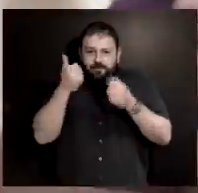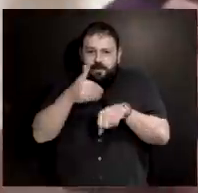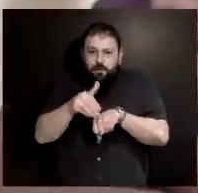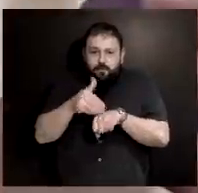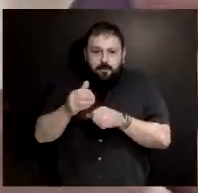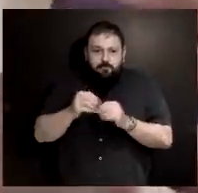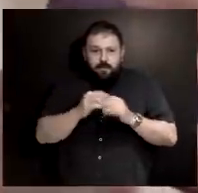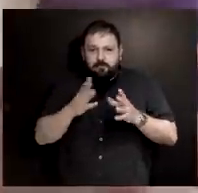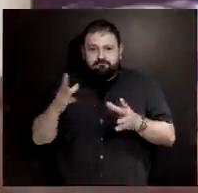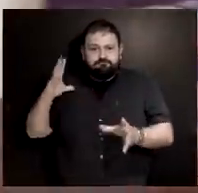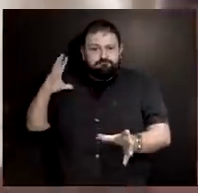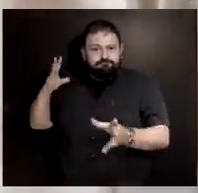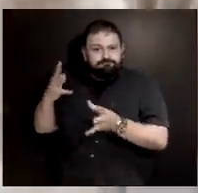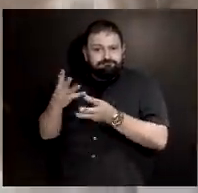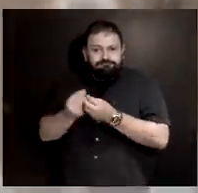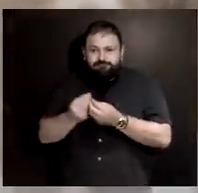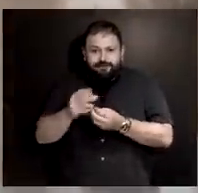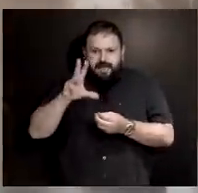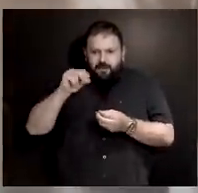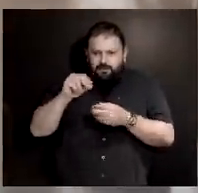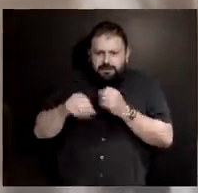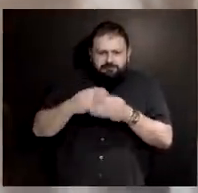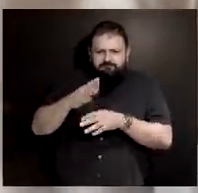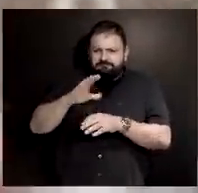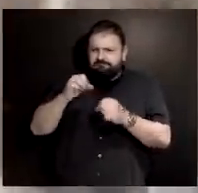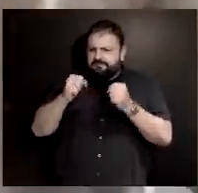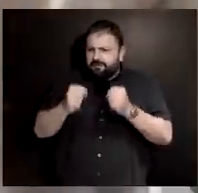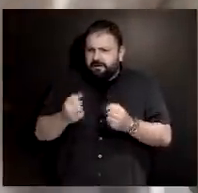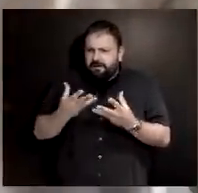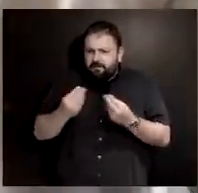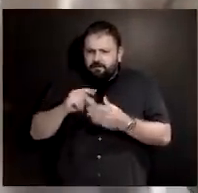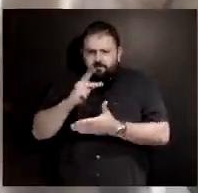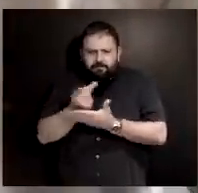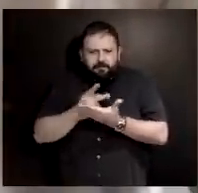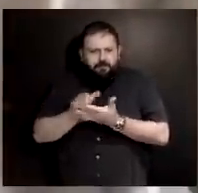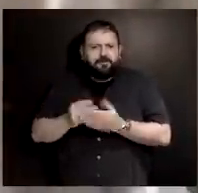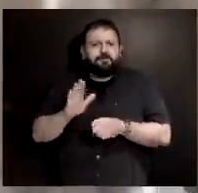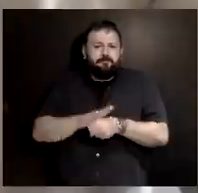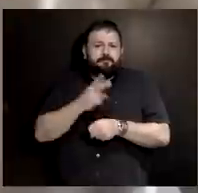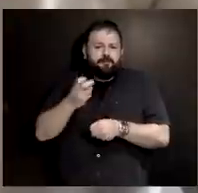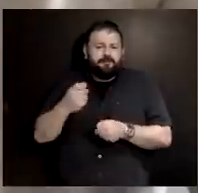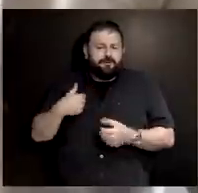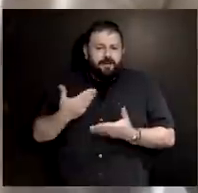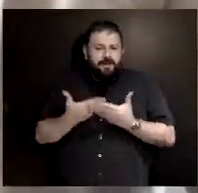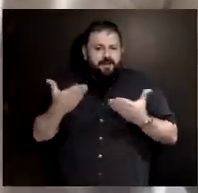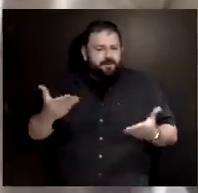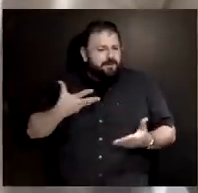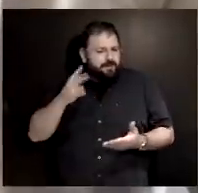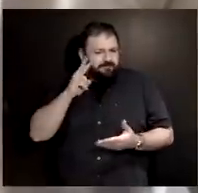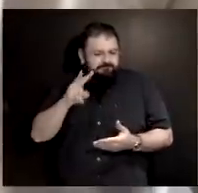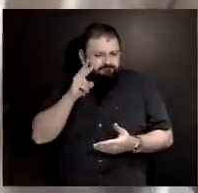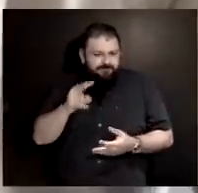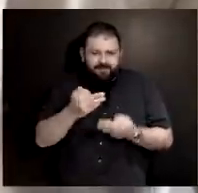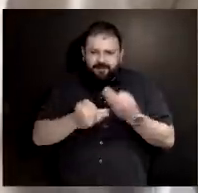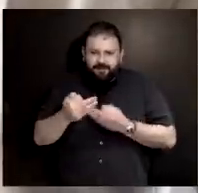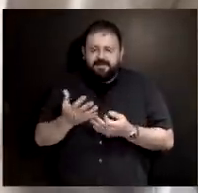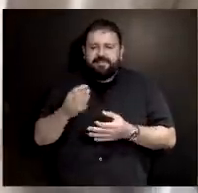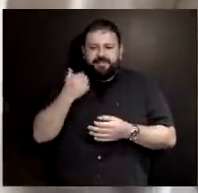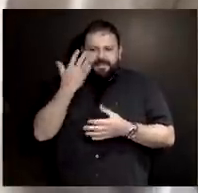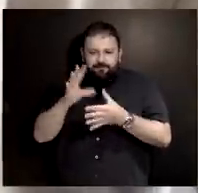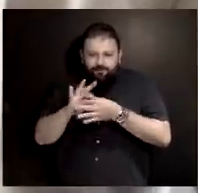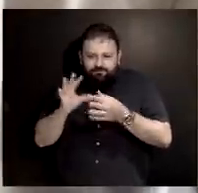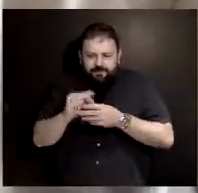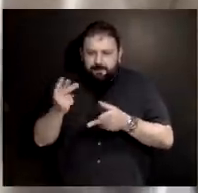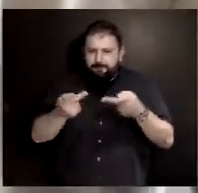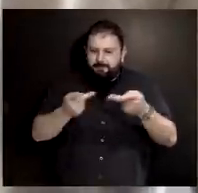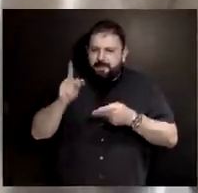es, 70, casi 80 seguramente. Pues hoy tenemos la facilidad de vernos muy seguido, de decirles las novedades, lo que estamos